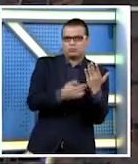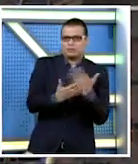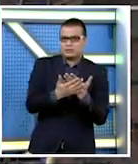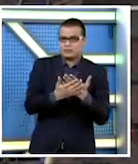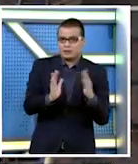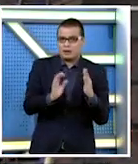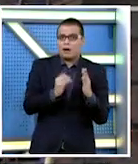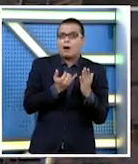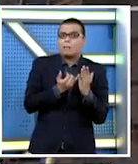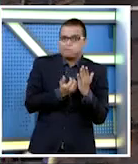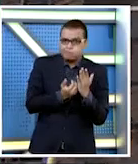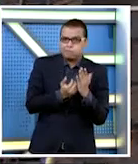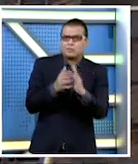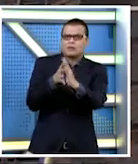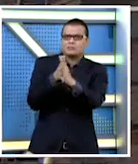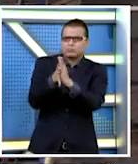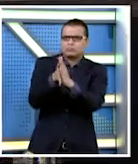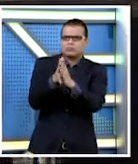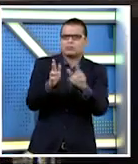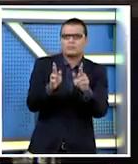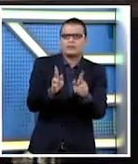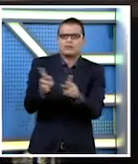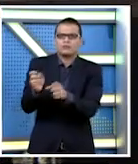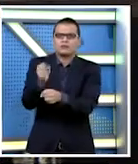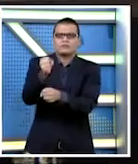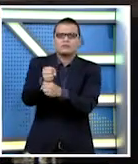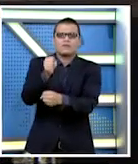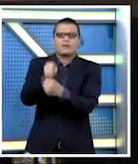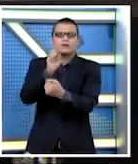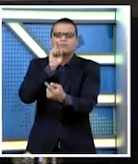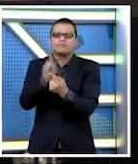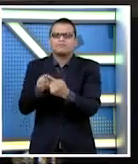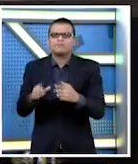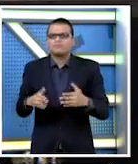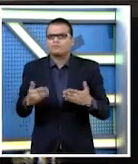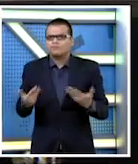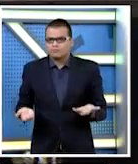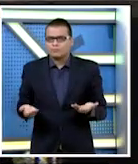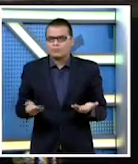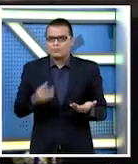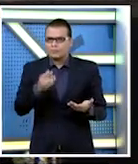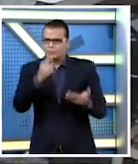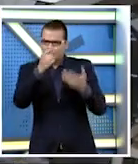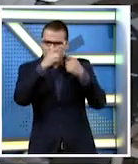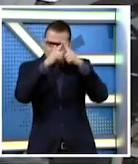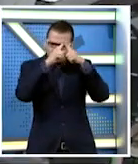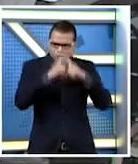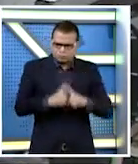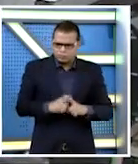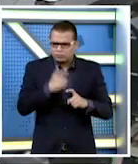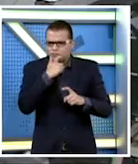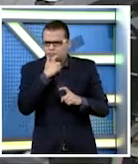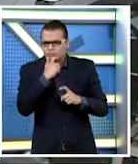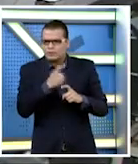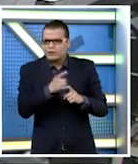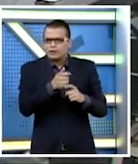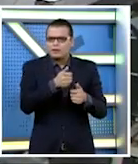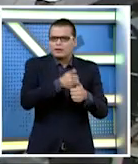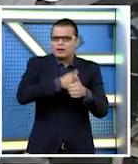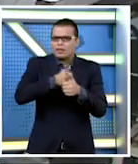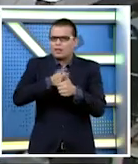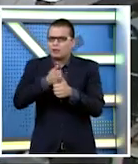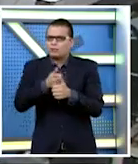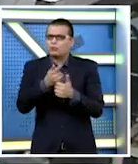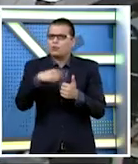deberá incluirse información de los trabajadores para poder determinar a través de un algoritmo las condiciones de riesgo que tiene cada